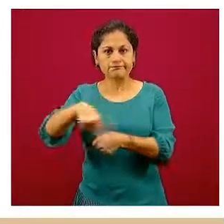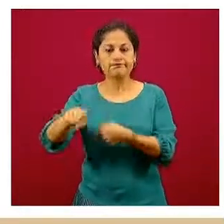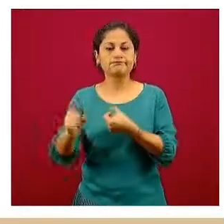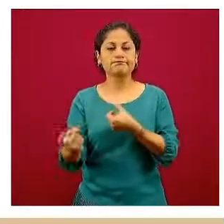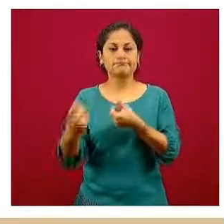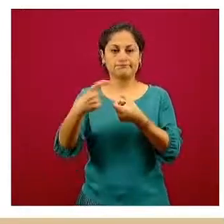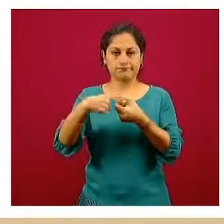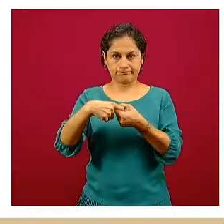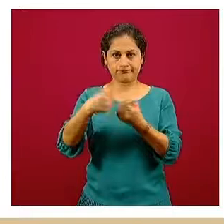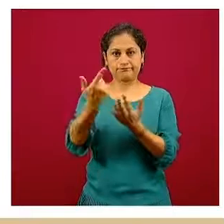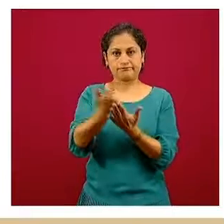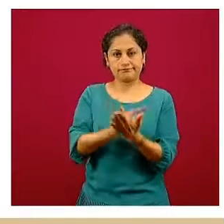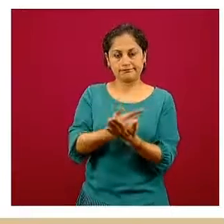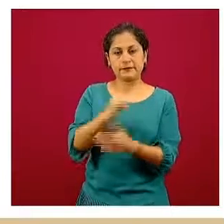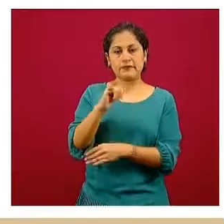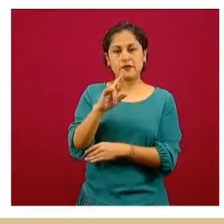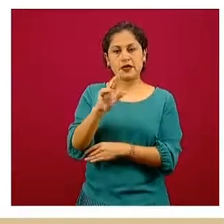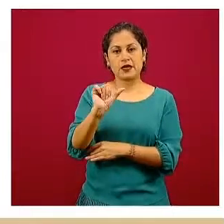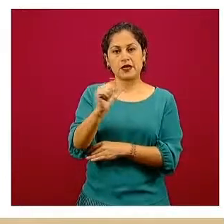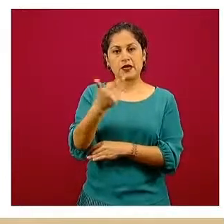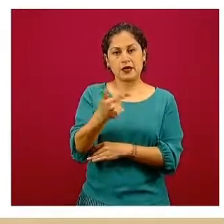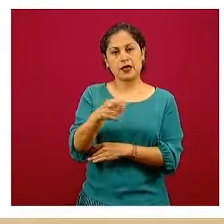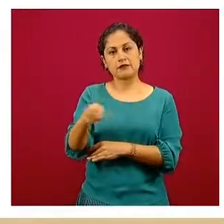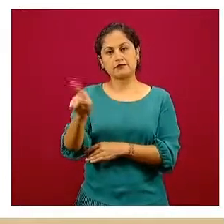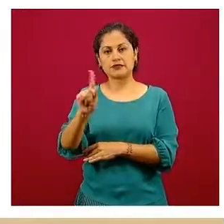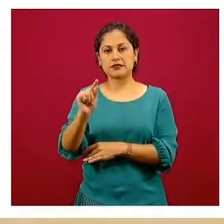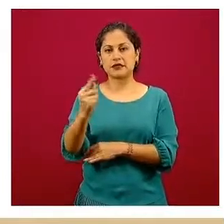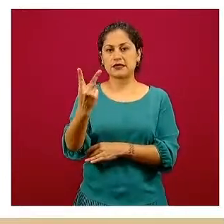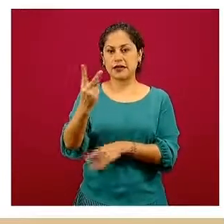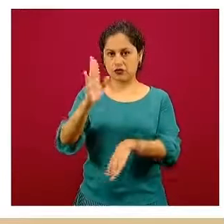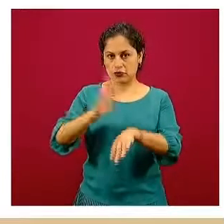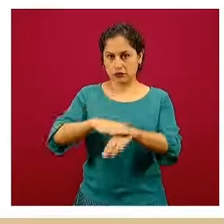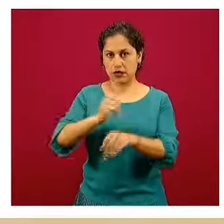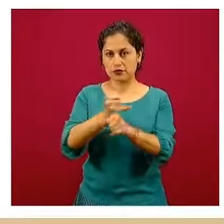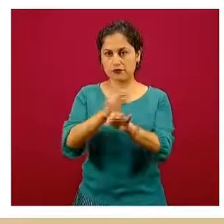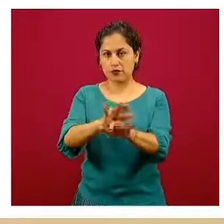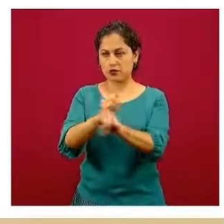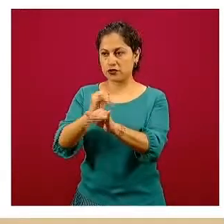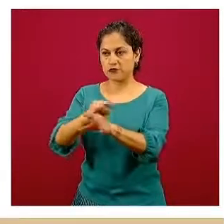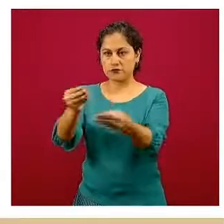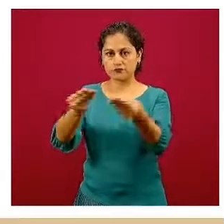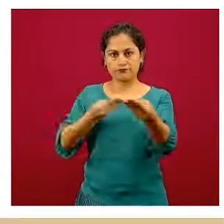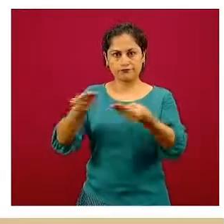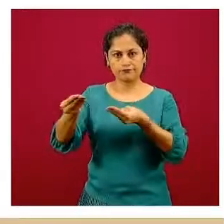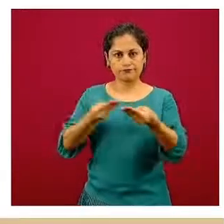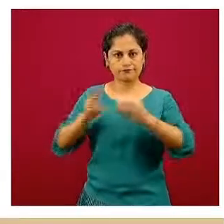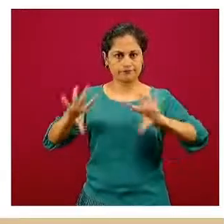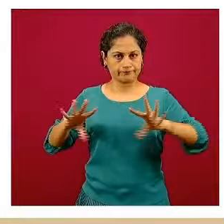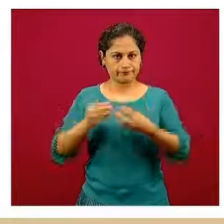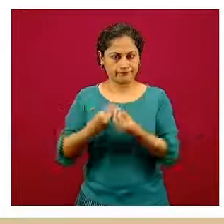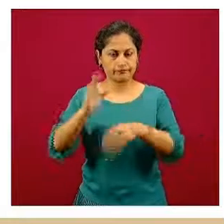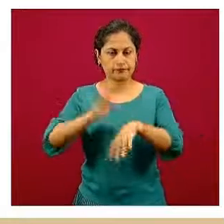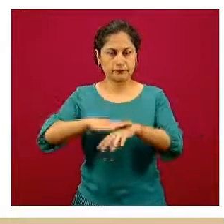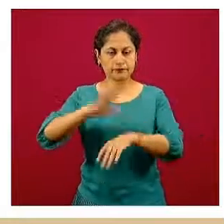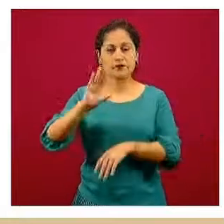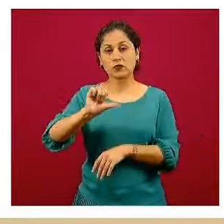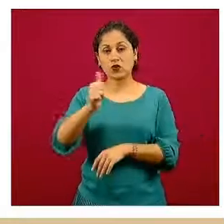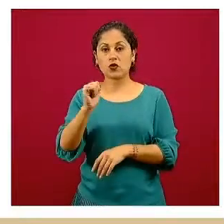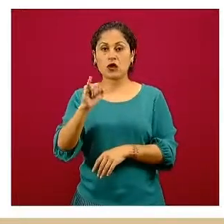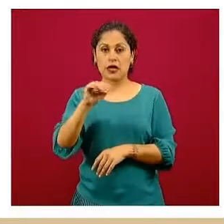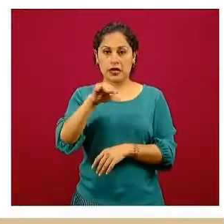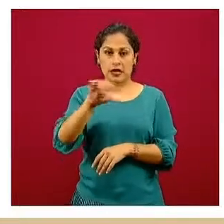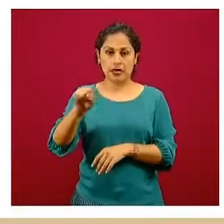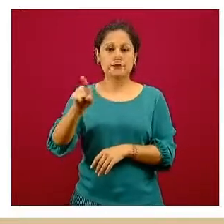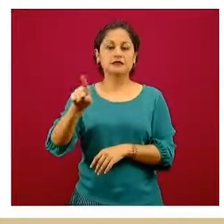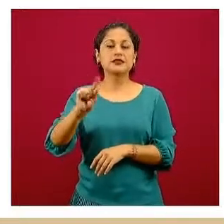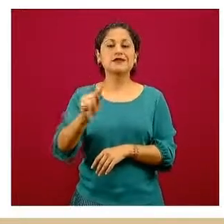entonces ahora tenemos estas 72 unidades, además se agregaron otras 2 de otras áreas, pero son 72 unidades del IMSS que el día de hoy